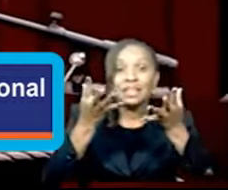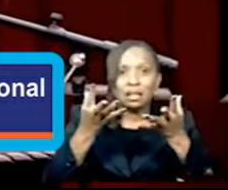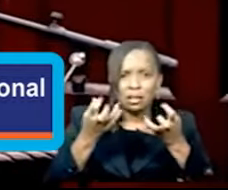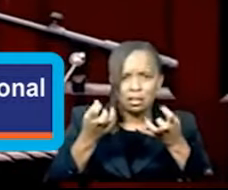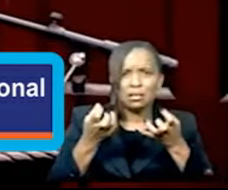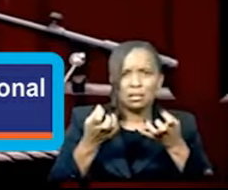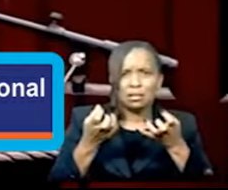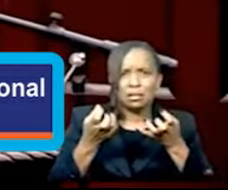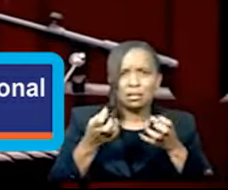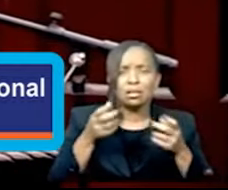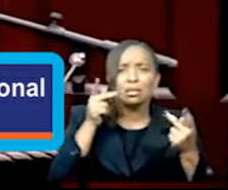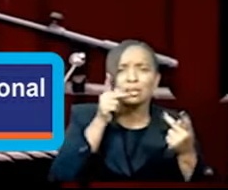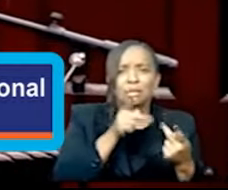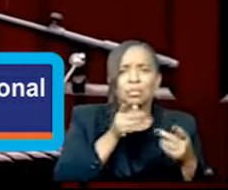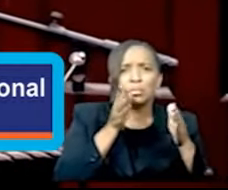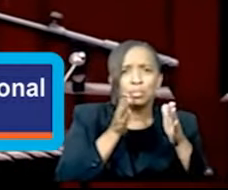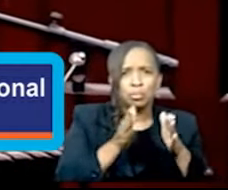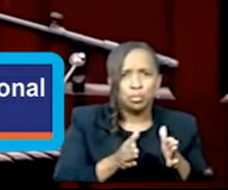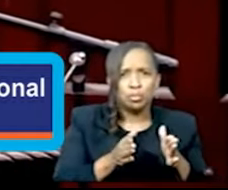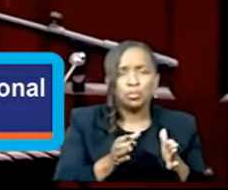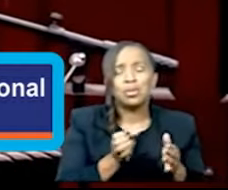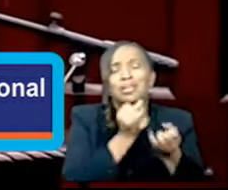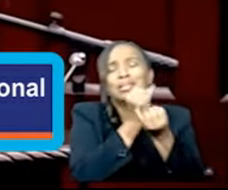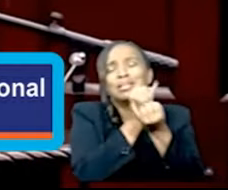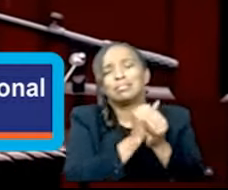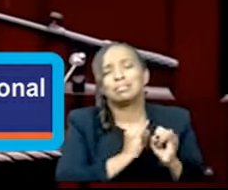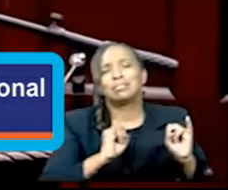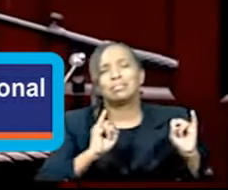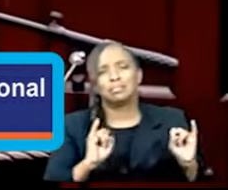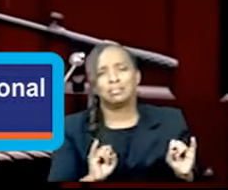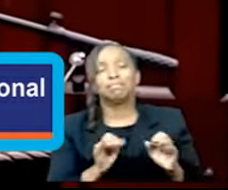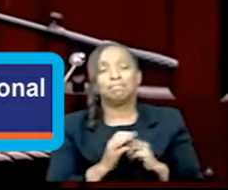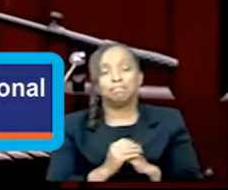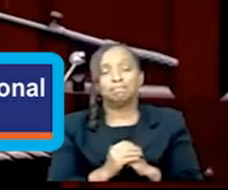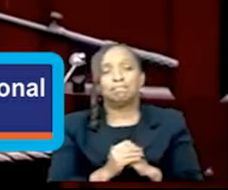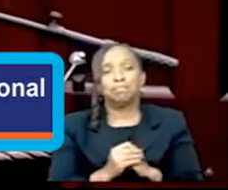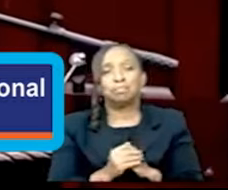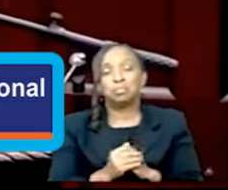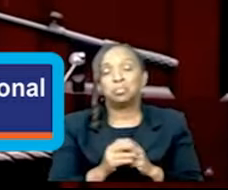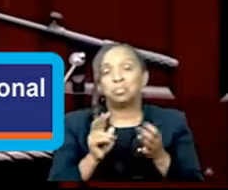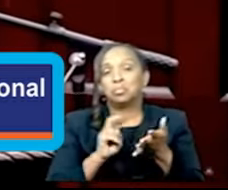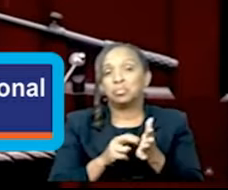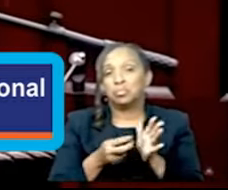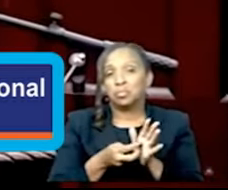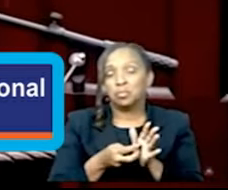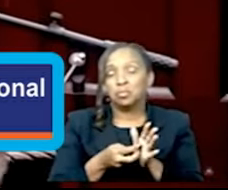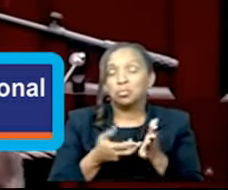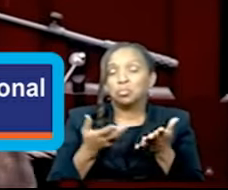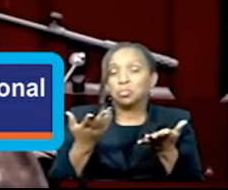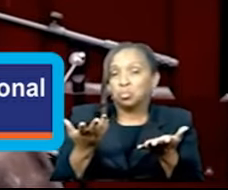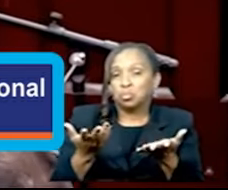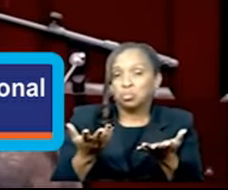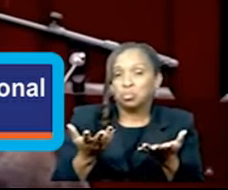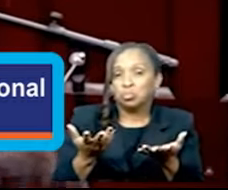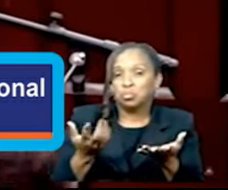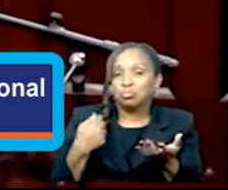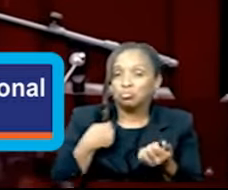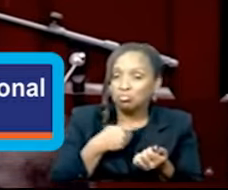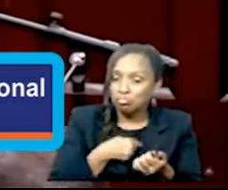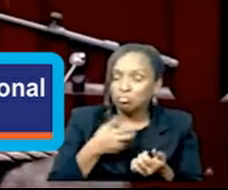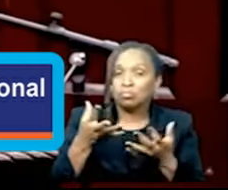proponemos que el numeral 7, casi al igual que el senador, que el numeral